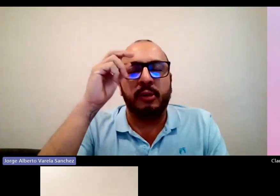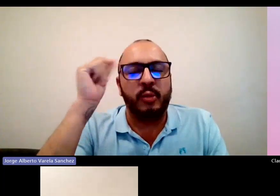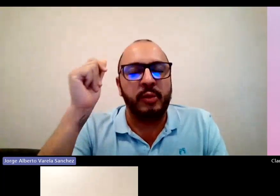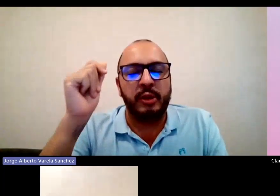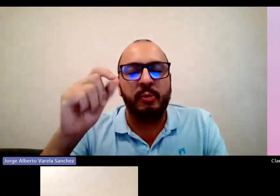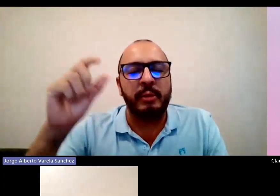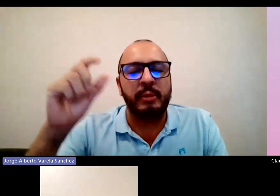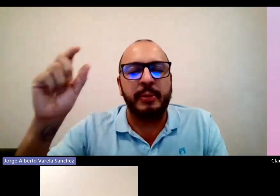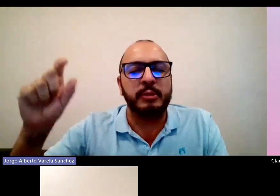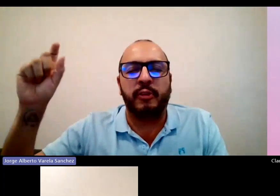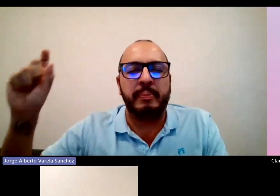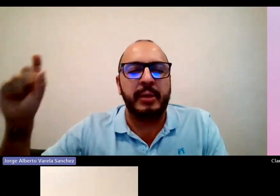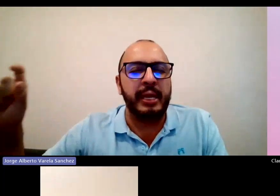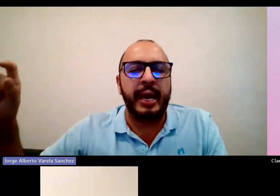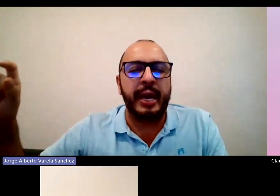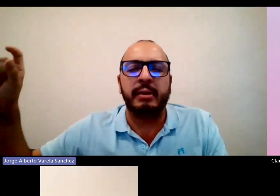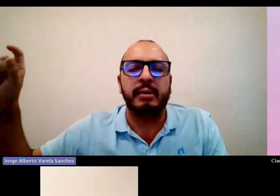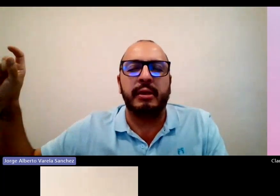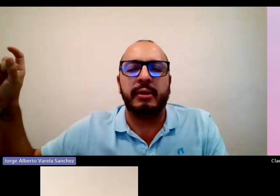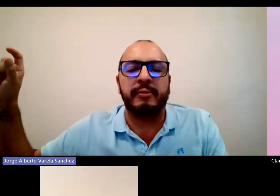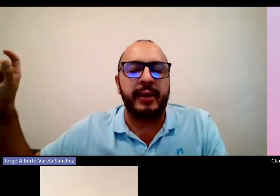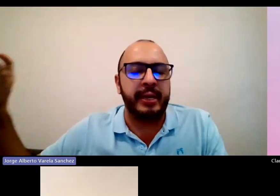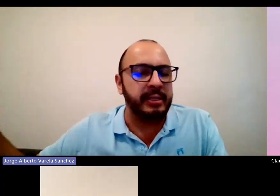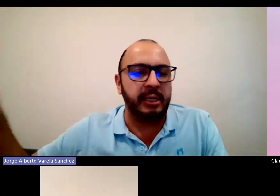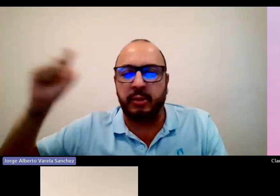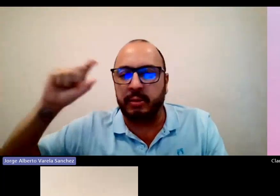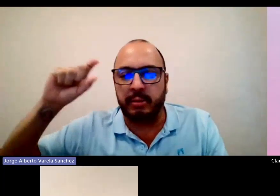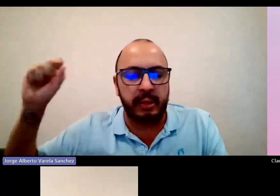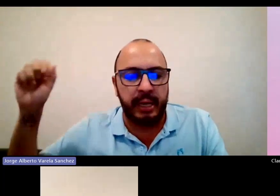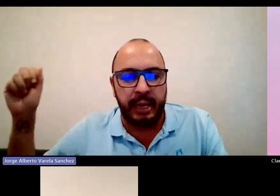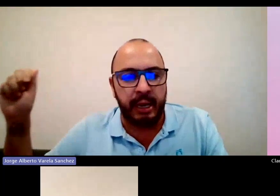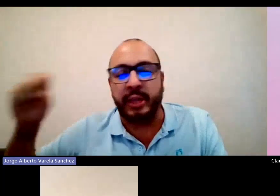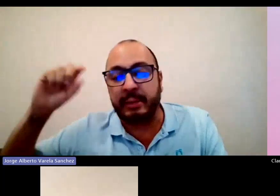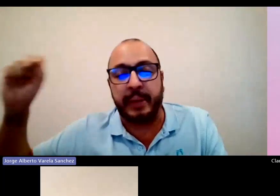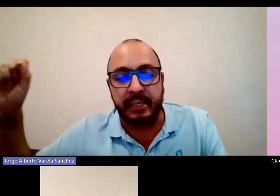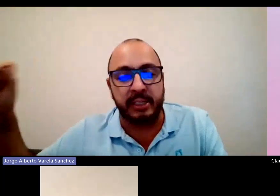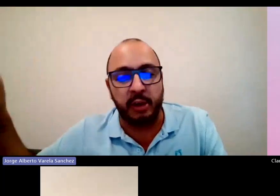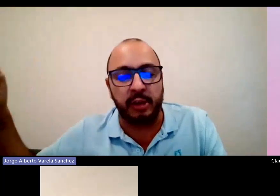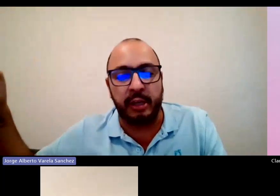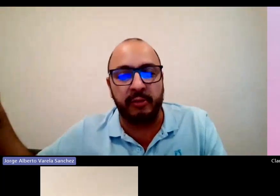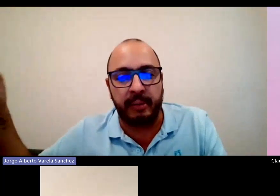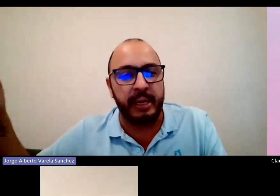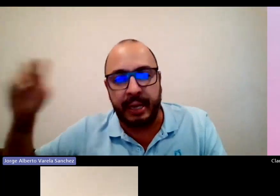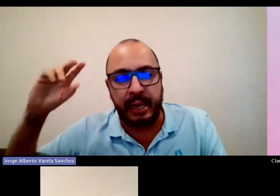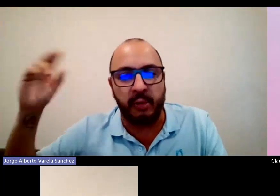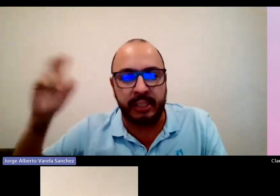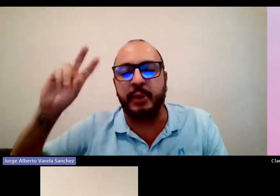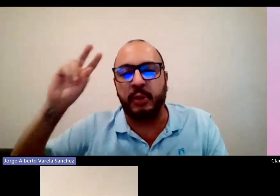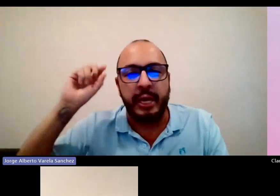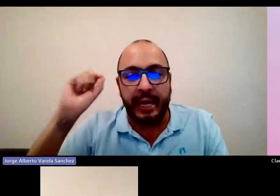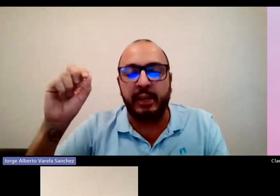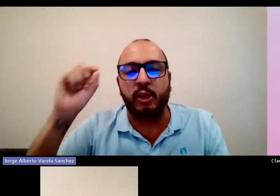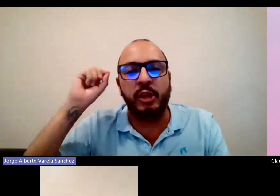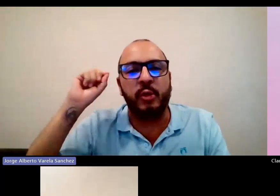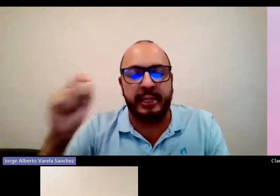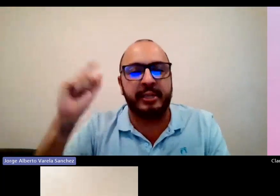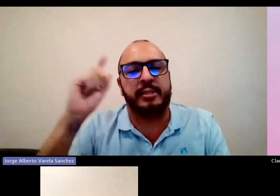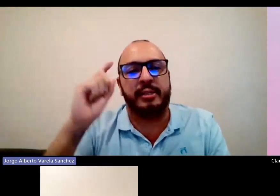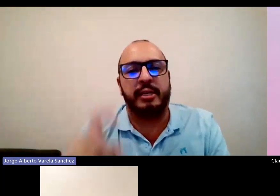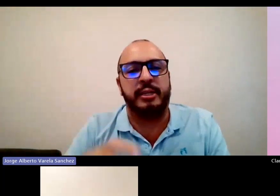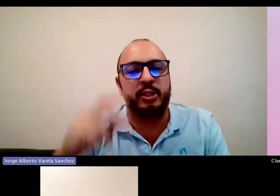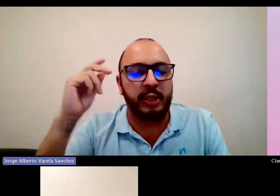ahí no recuerdo el nombre, pero es por familiar fallecido o desaparición de un familiar, algo así, pero el código